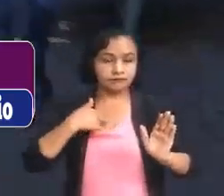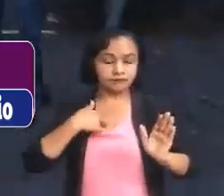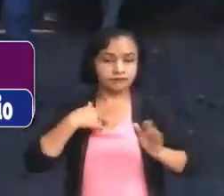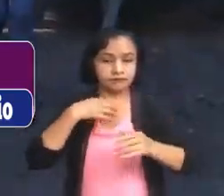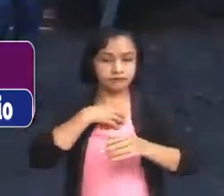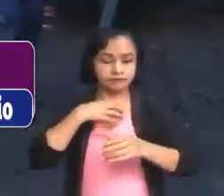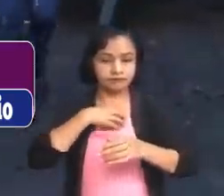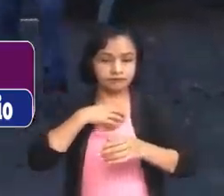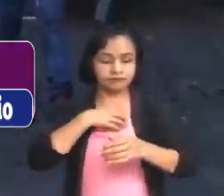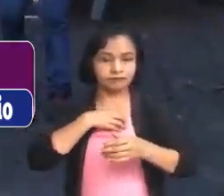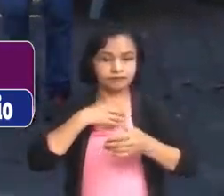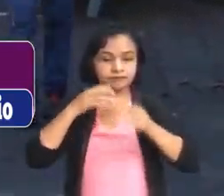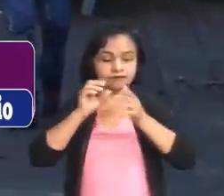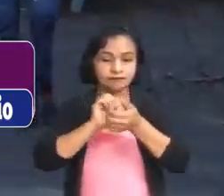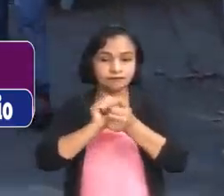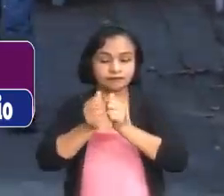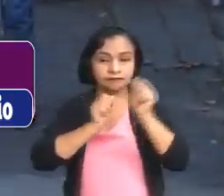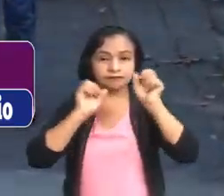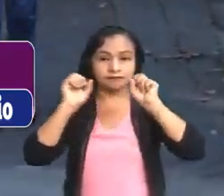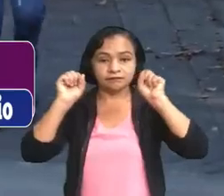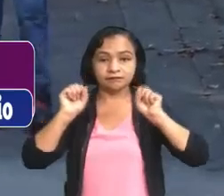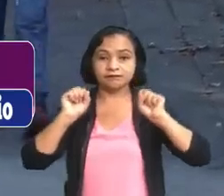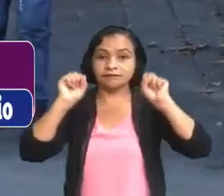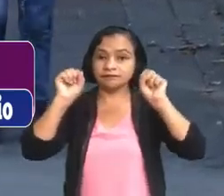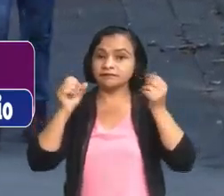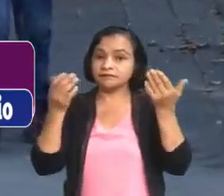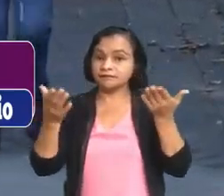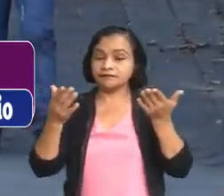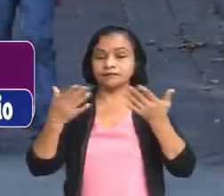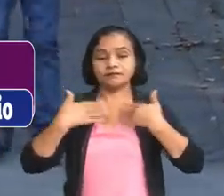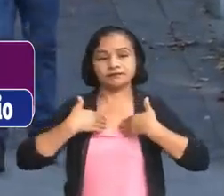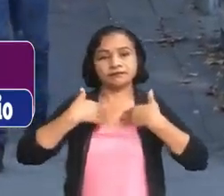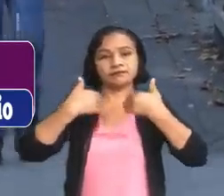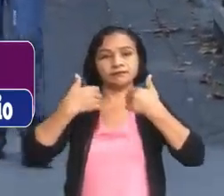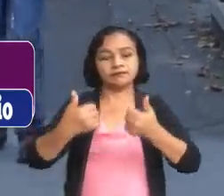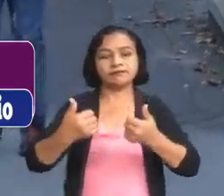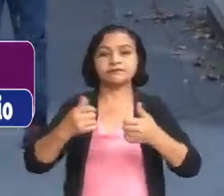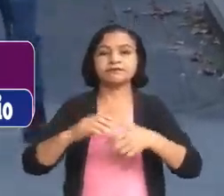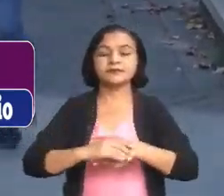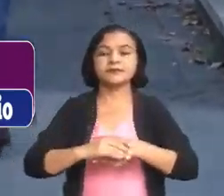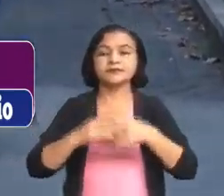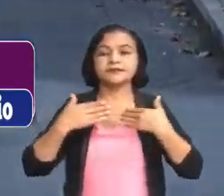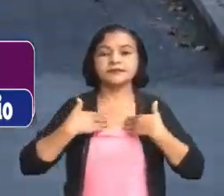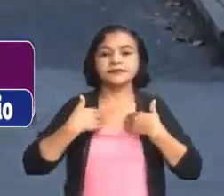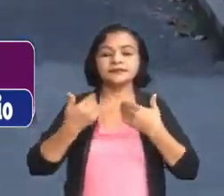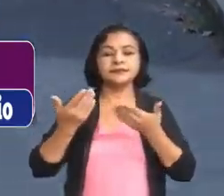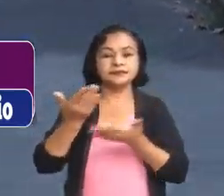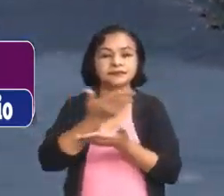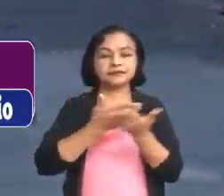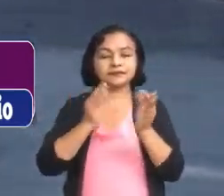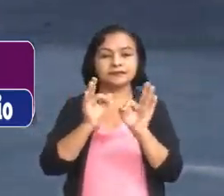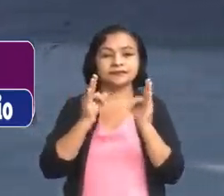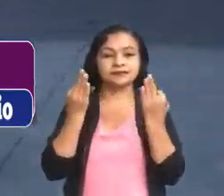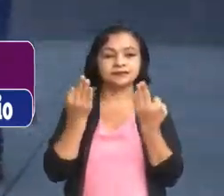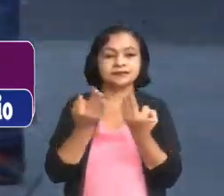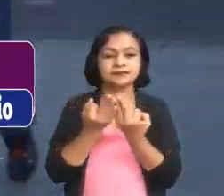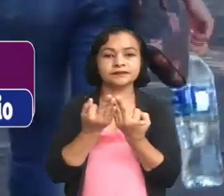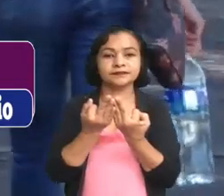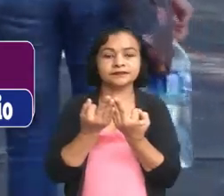también de ese servicio para hacer ejercicio, pues, y mantener la salud. Y mantener también la convivencia familiar, claro, importante